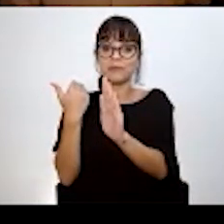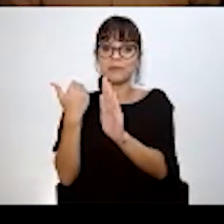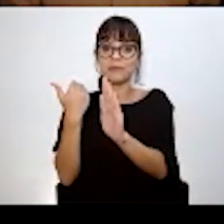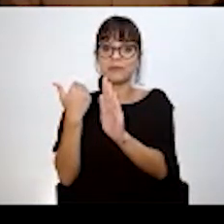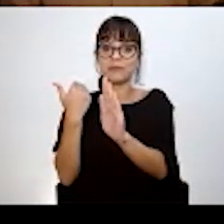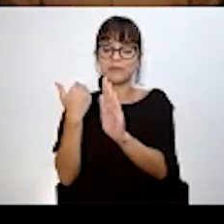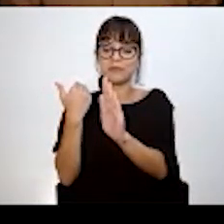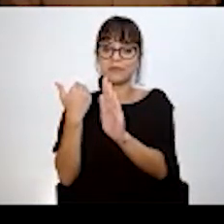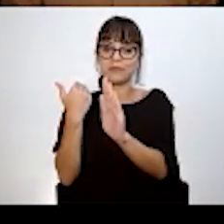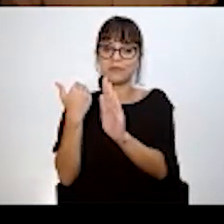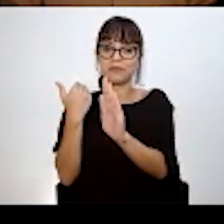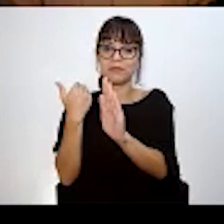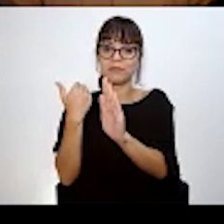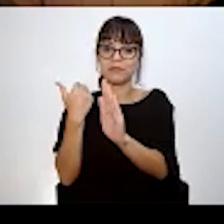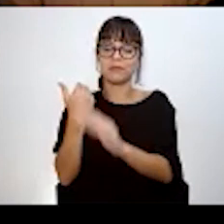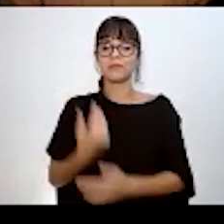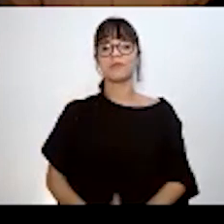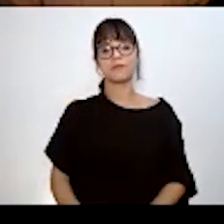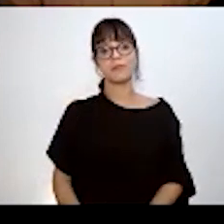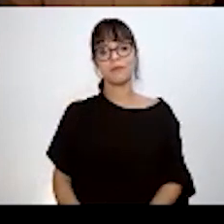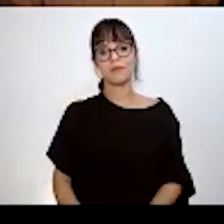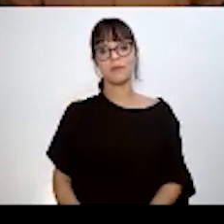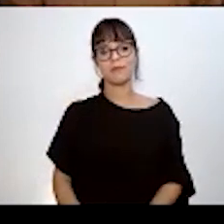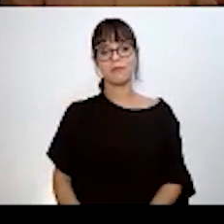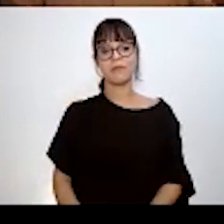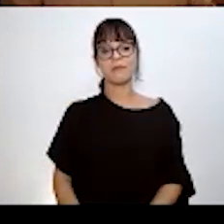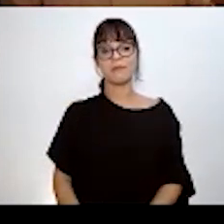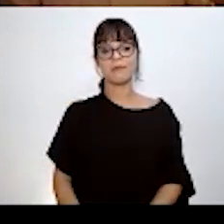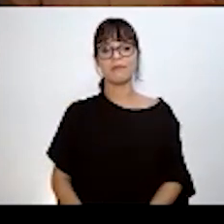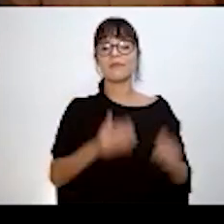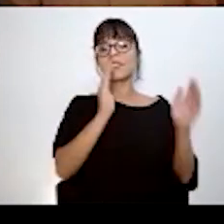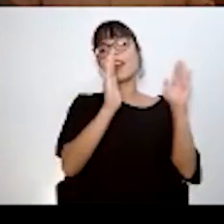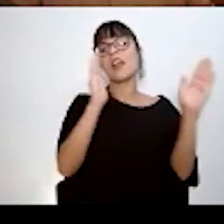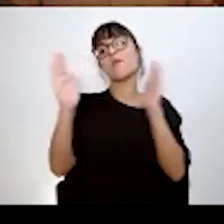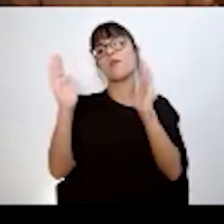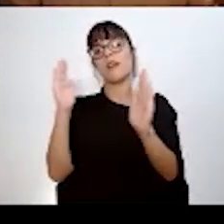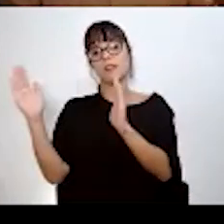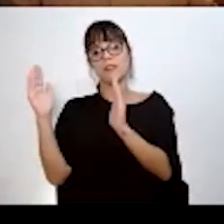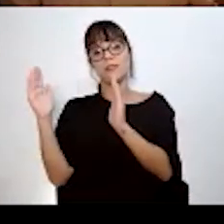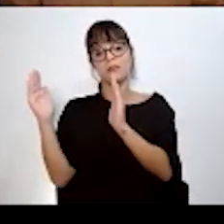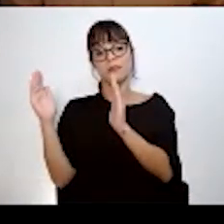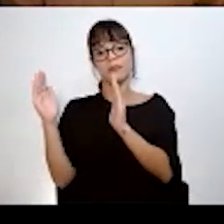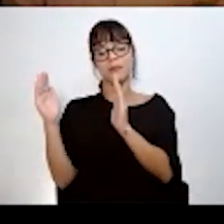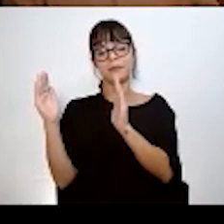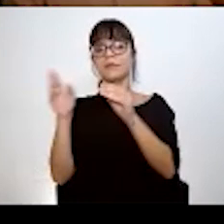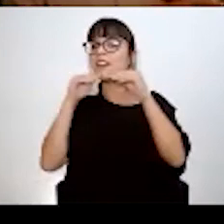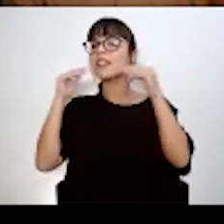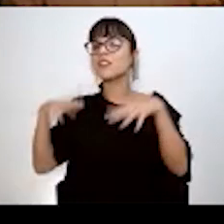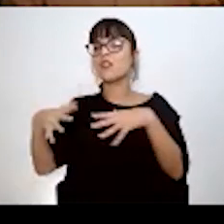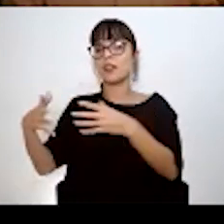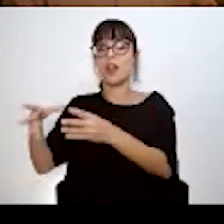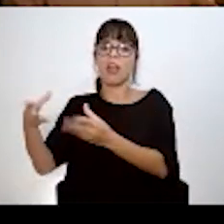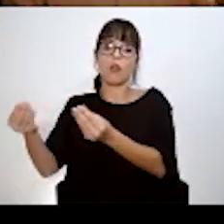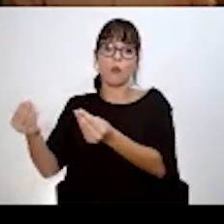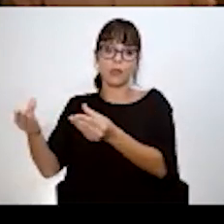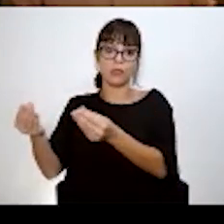una relación entre diferentes episodios que nos están hablando las fuentes escritas, los relatos históricos, en comparación con esta